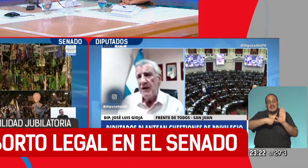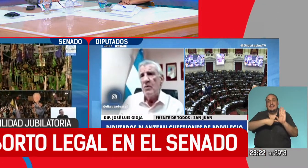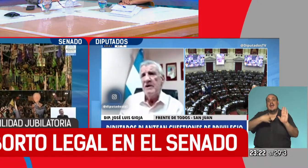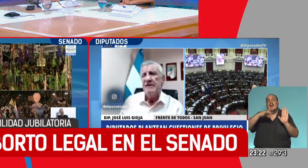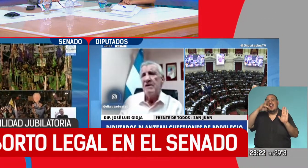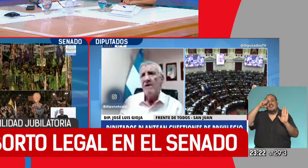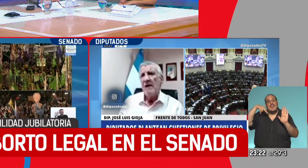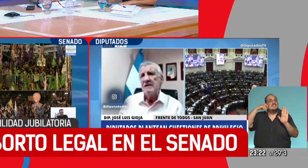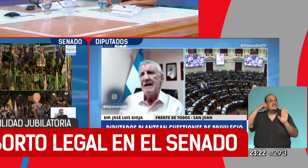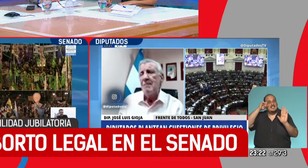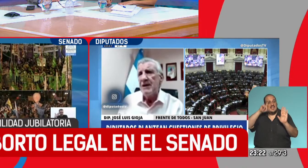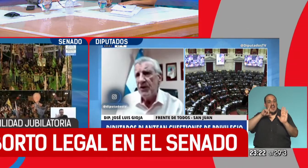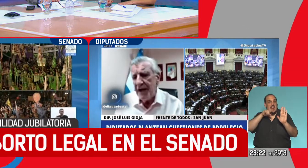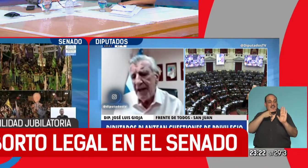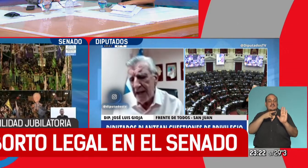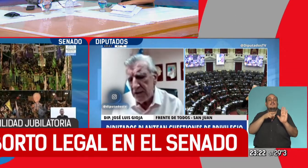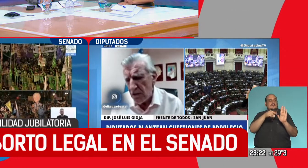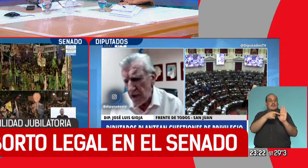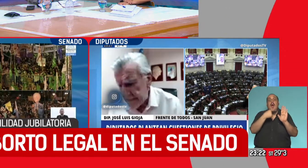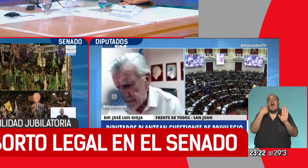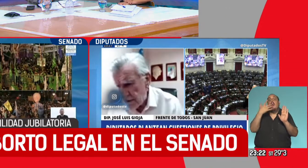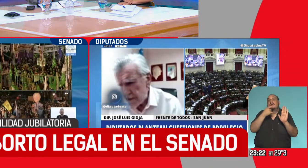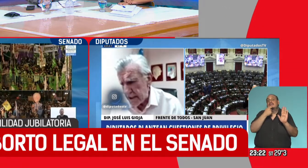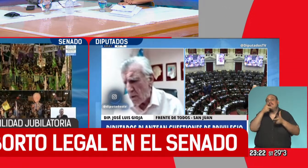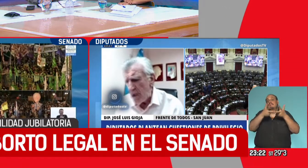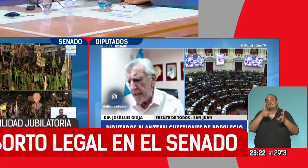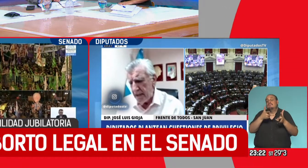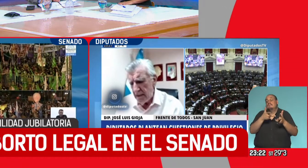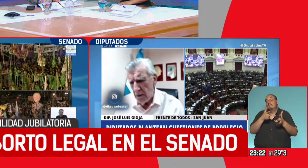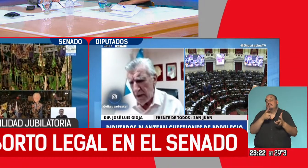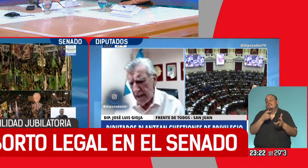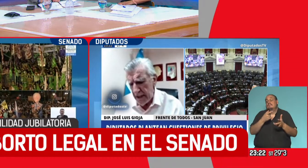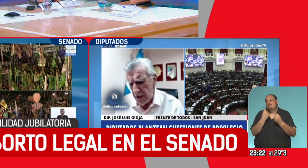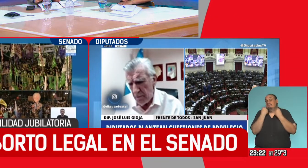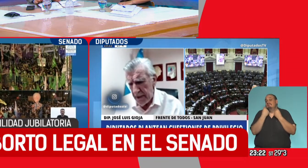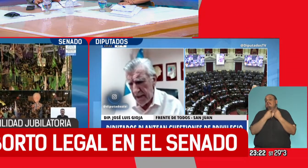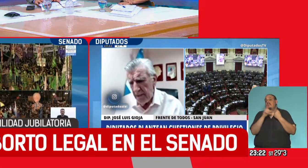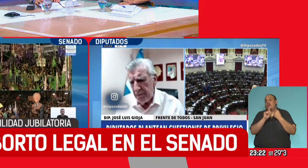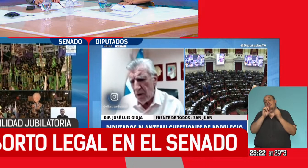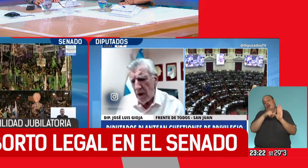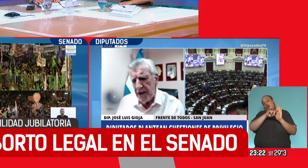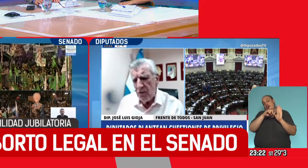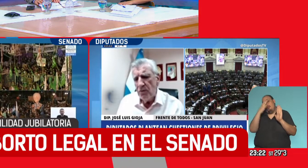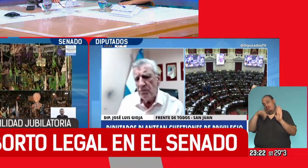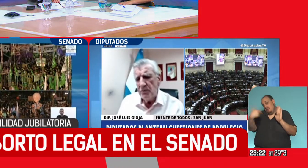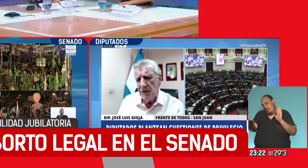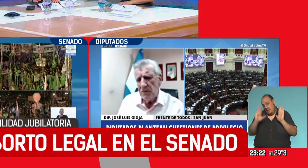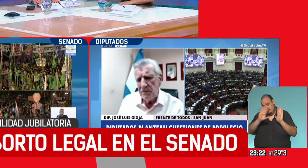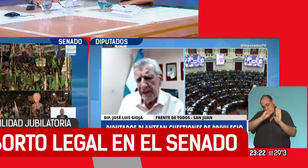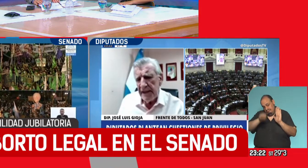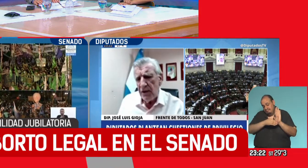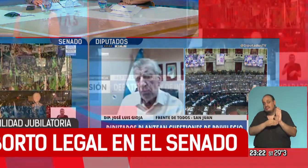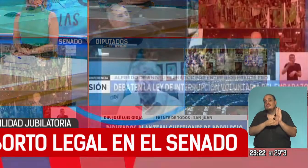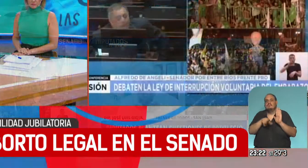veremos si es que se abstienen, que directamente no van, en este caso que están ausentes. ¿Se hablarán después? Sí, van a hablar después. Por el momento eran dos de los discursos que